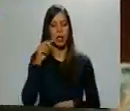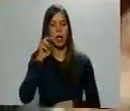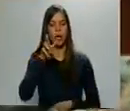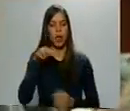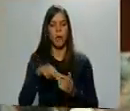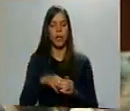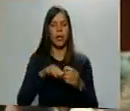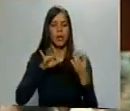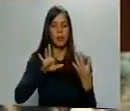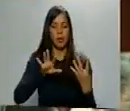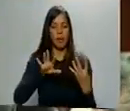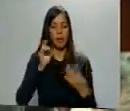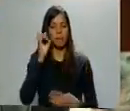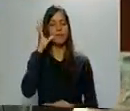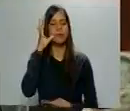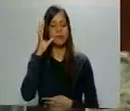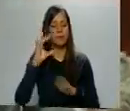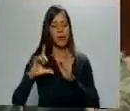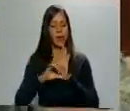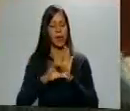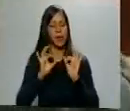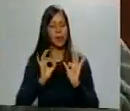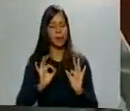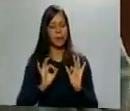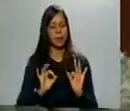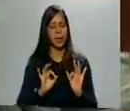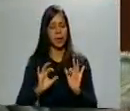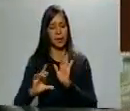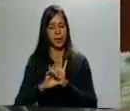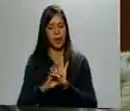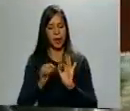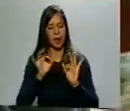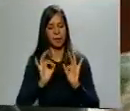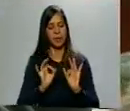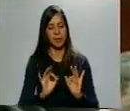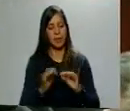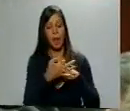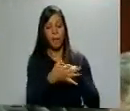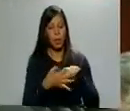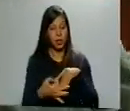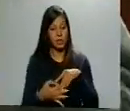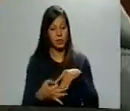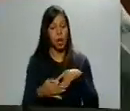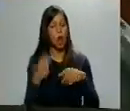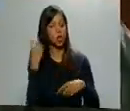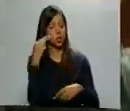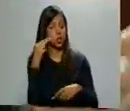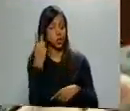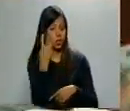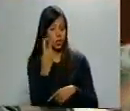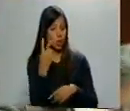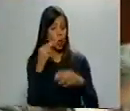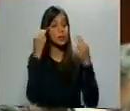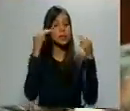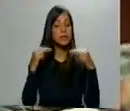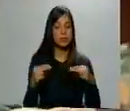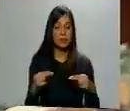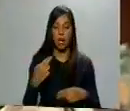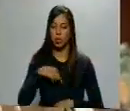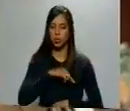la creación de una ley especial, que era la ley especial de régimen municipal a dos niveles, se dio un profundo